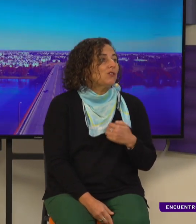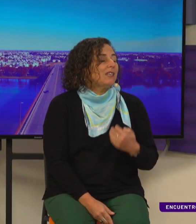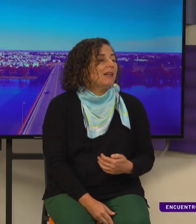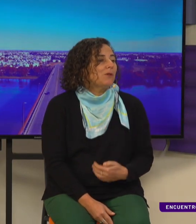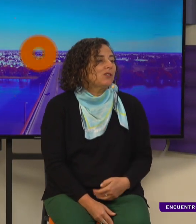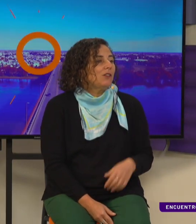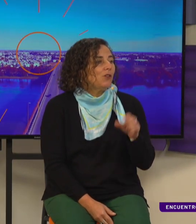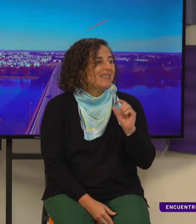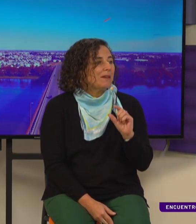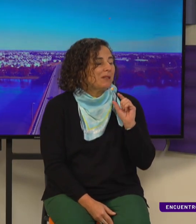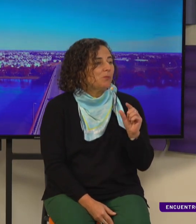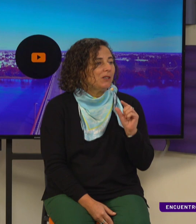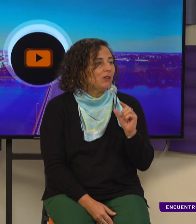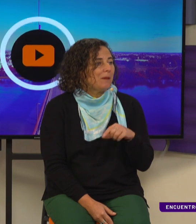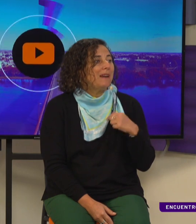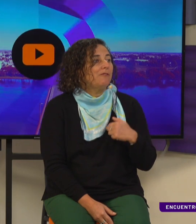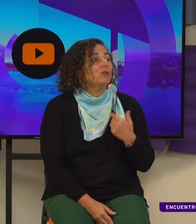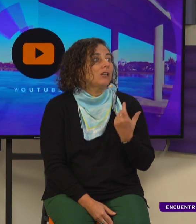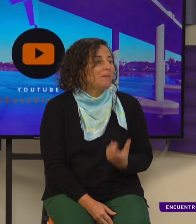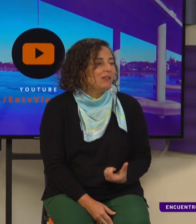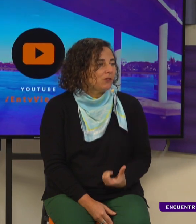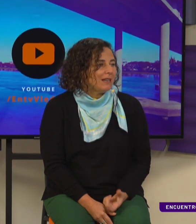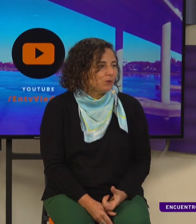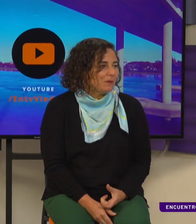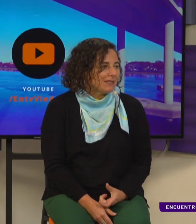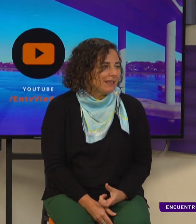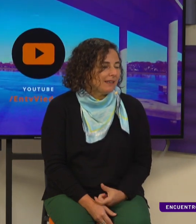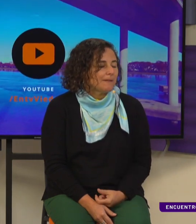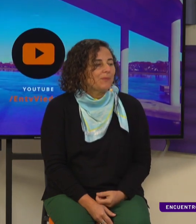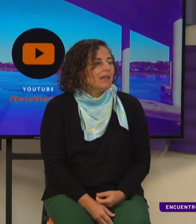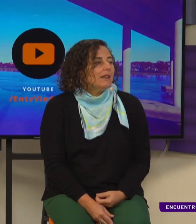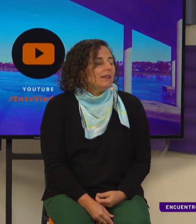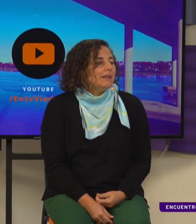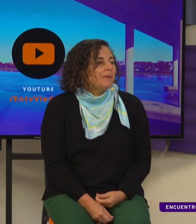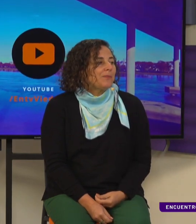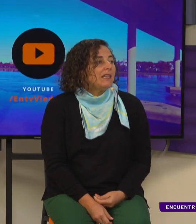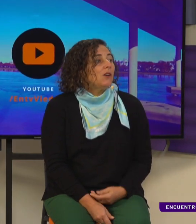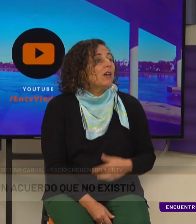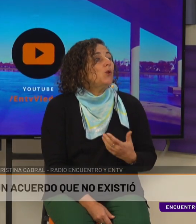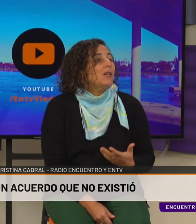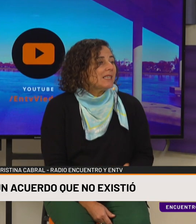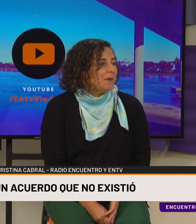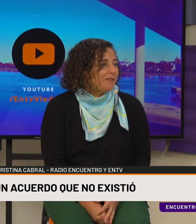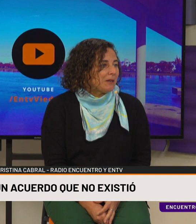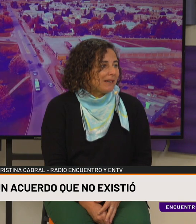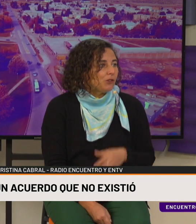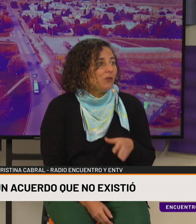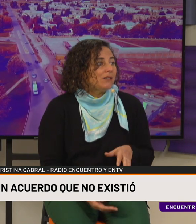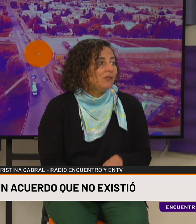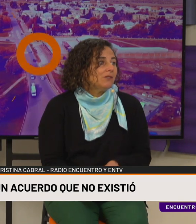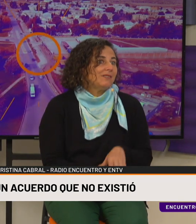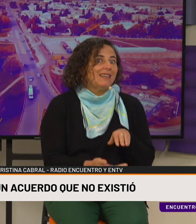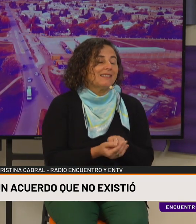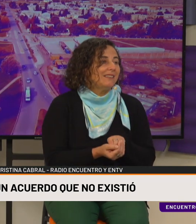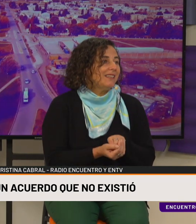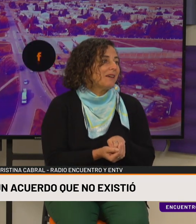270 por en ese presupuesto que es para el funcionamiento unes e y dijo que el lunes se iba a firmar todo